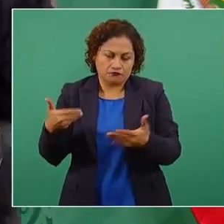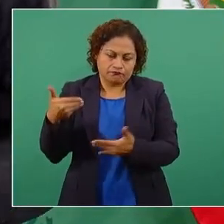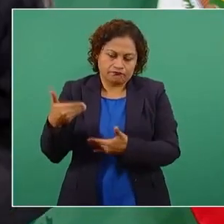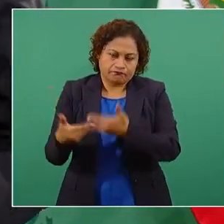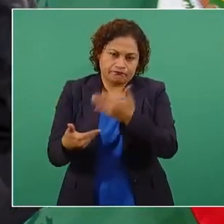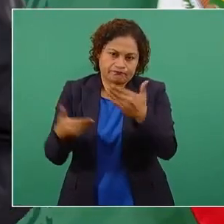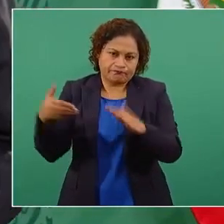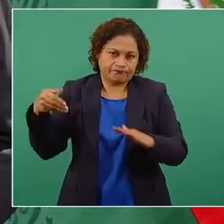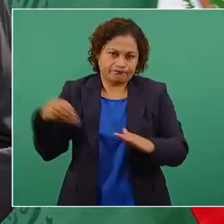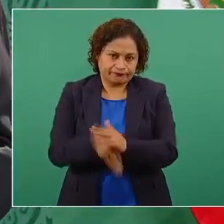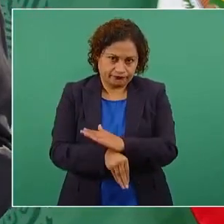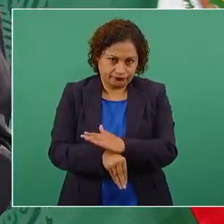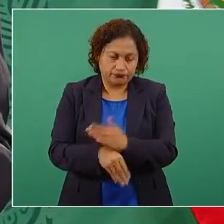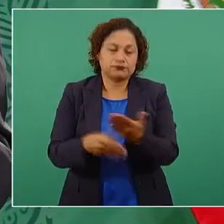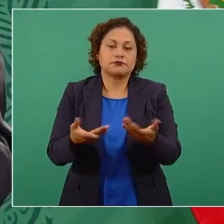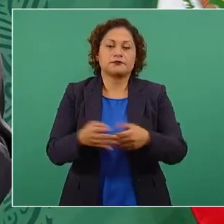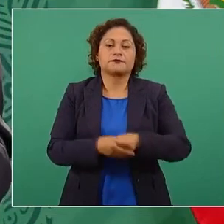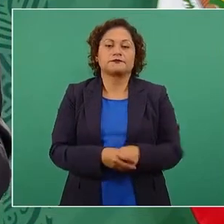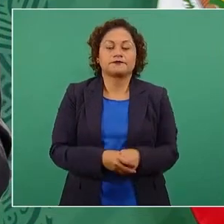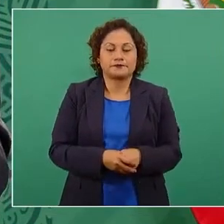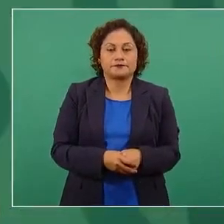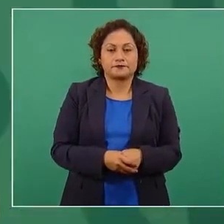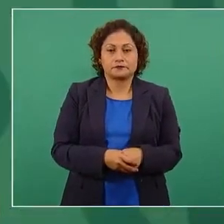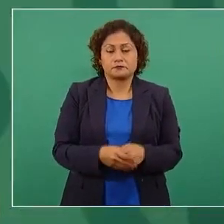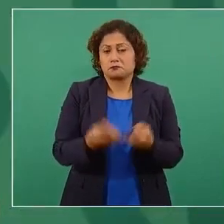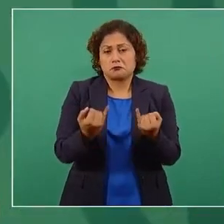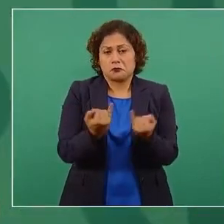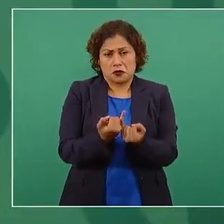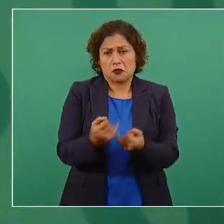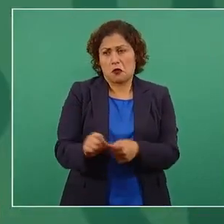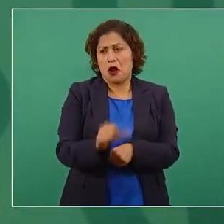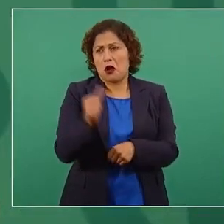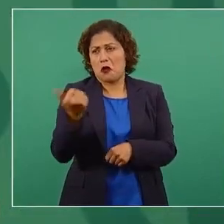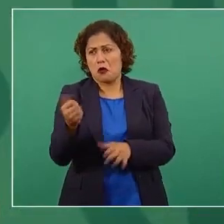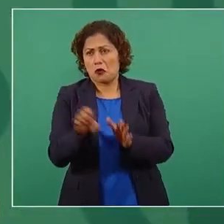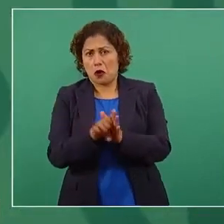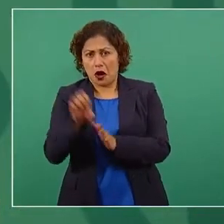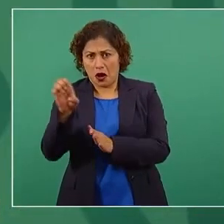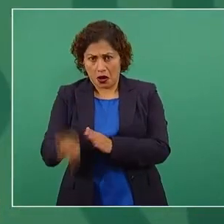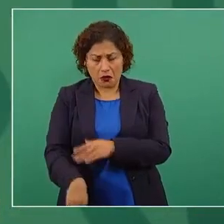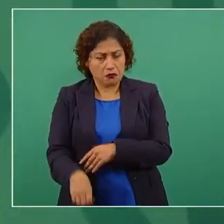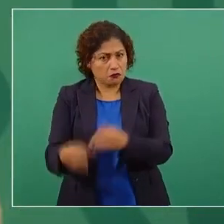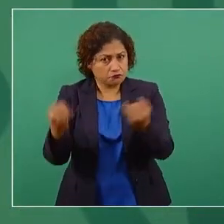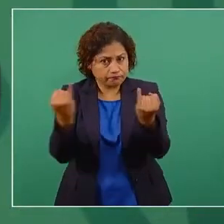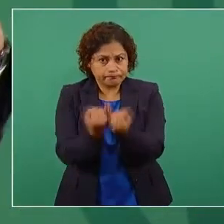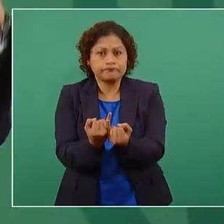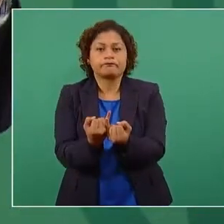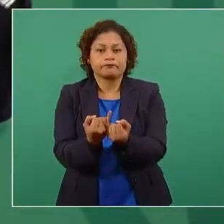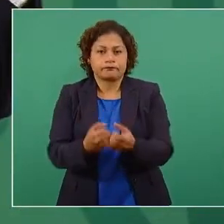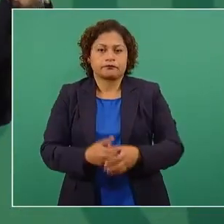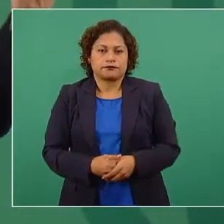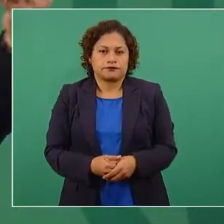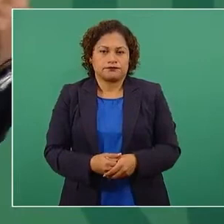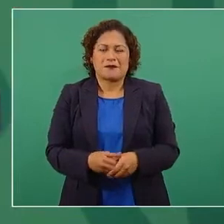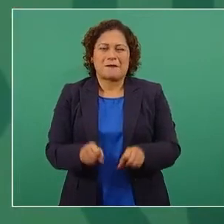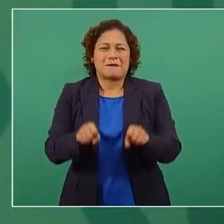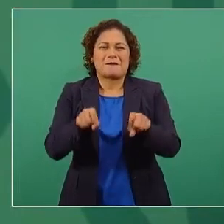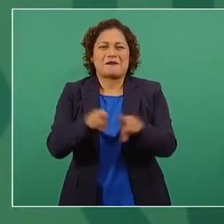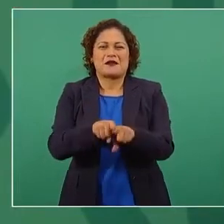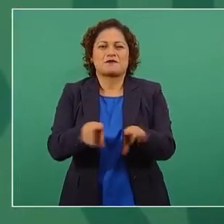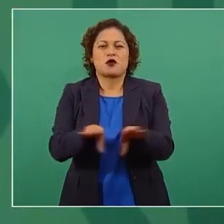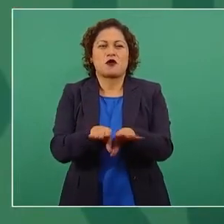así en otros casos, ¿no? Lo espectacular.